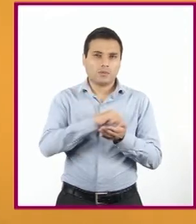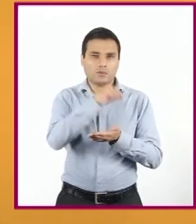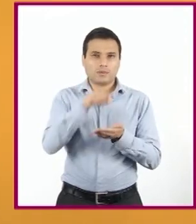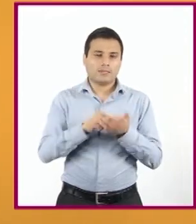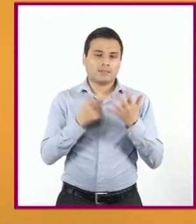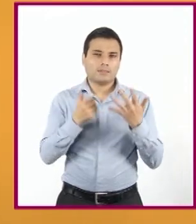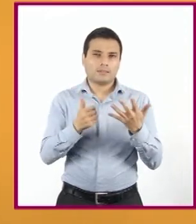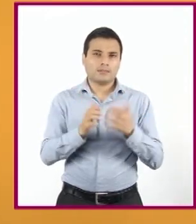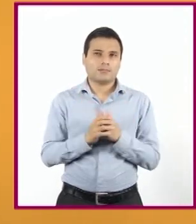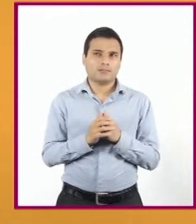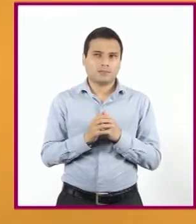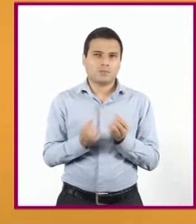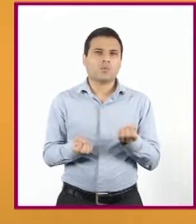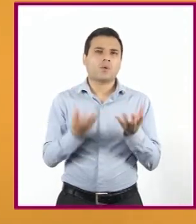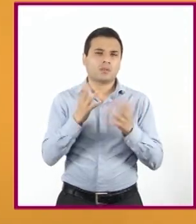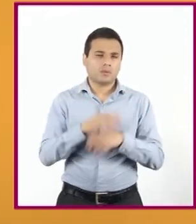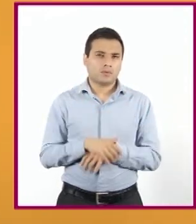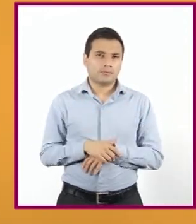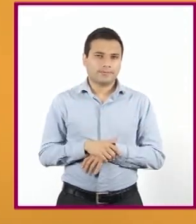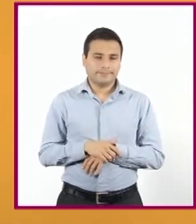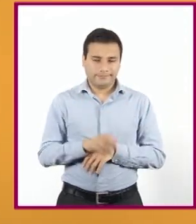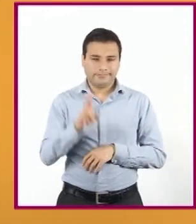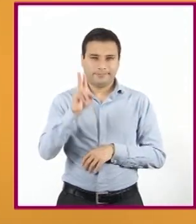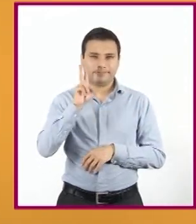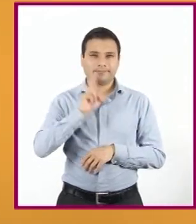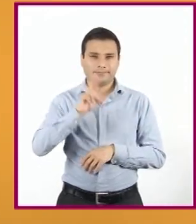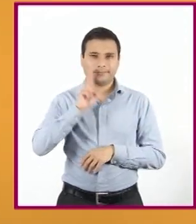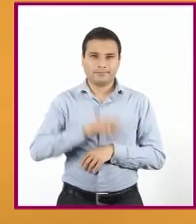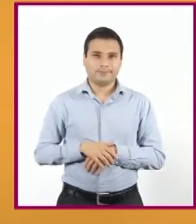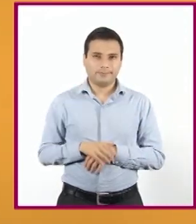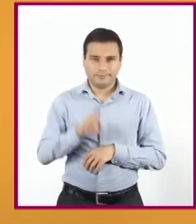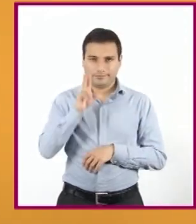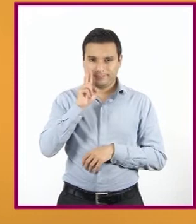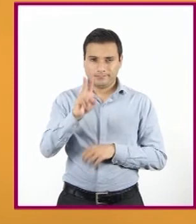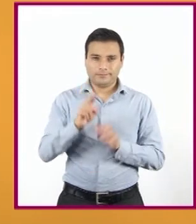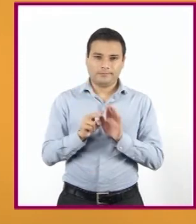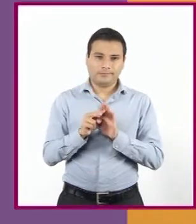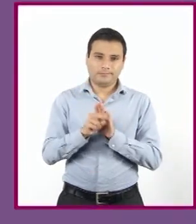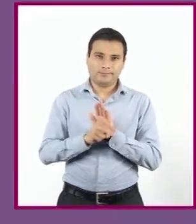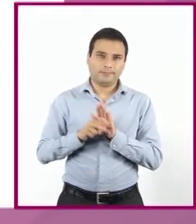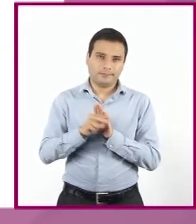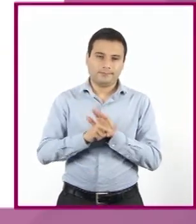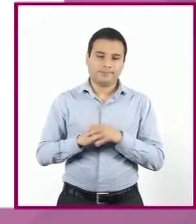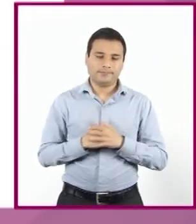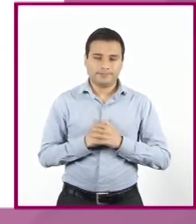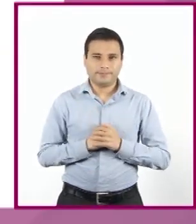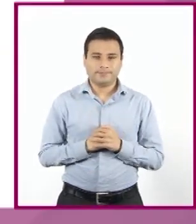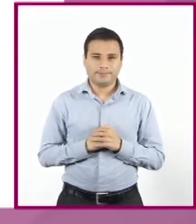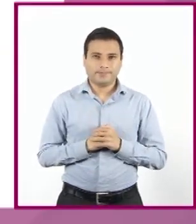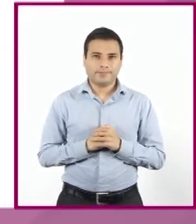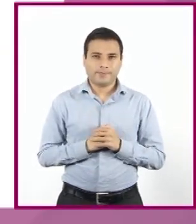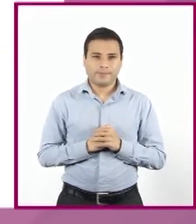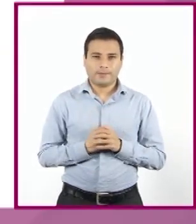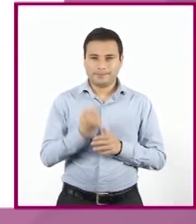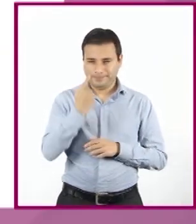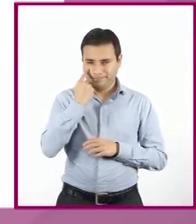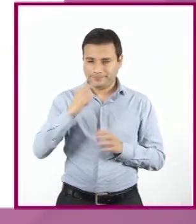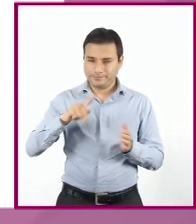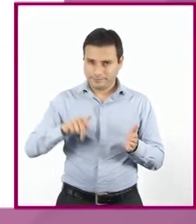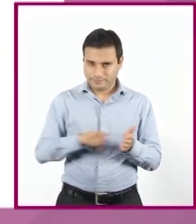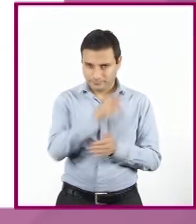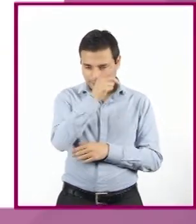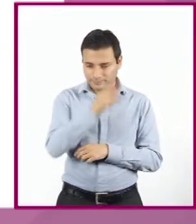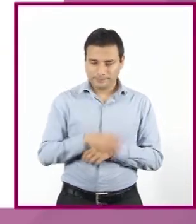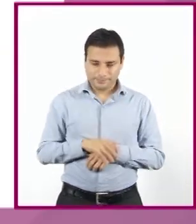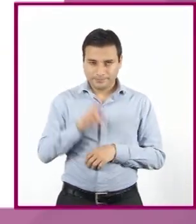la sucesión? Para obtenerlos, veamos el siguiente audiovisual. Retomemos la sucesión.